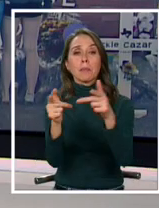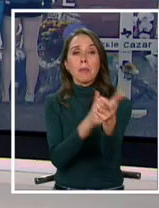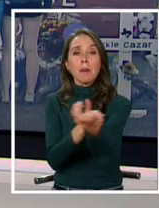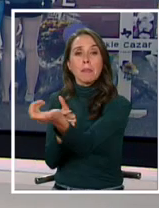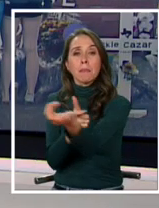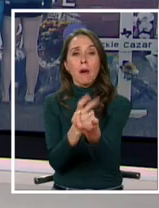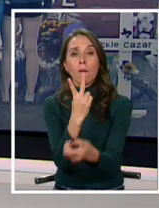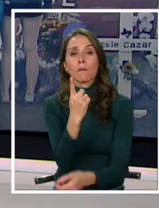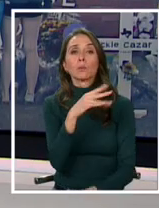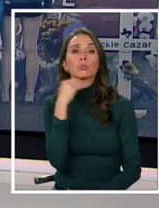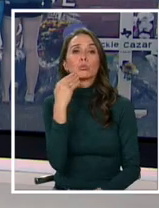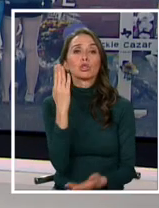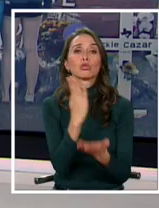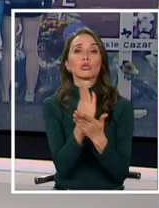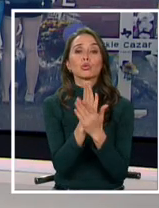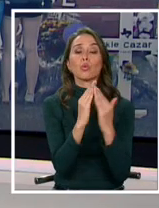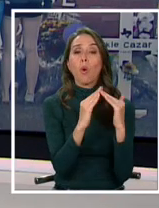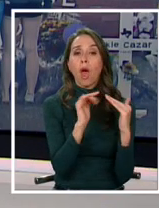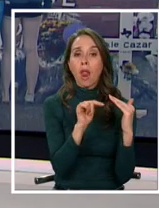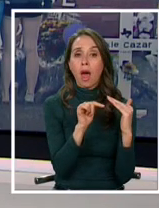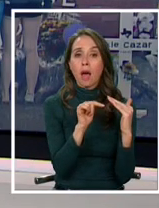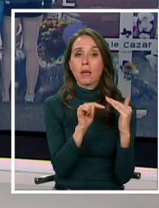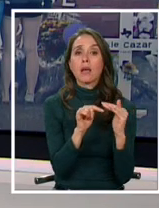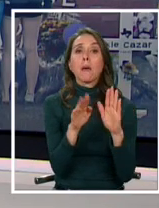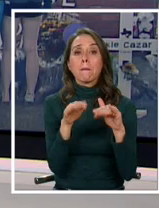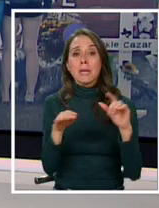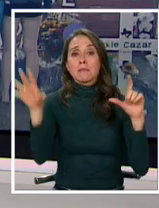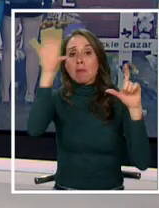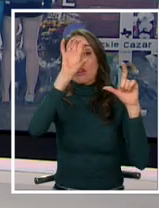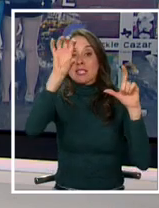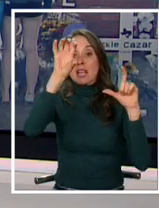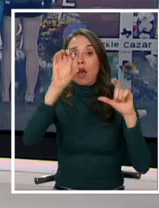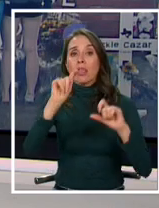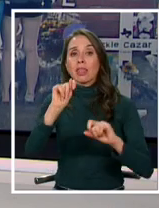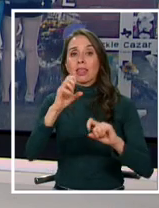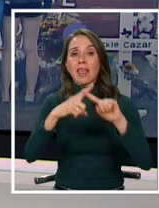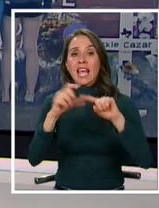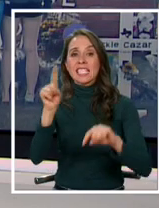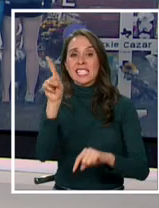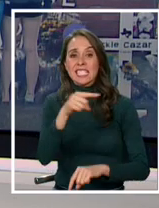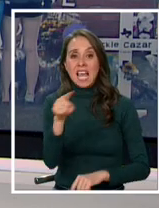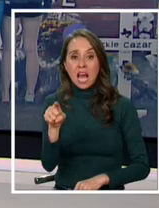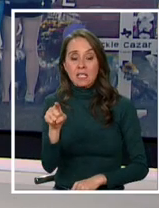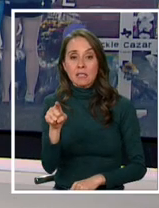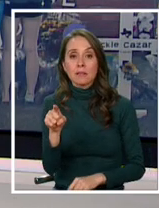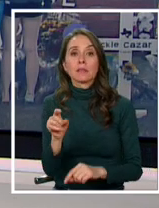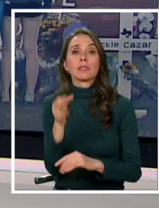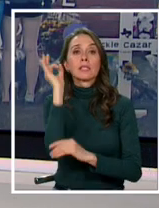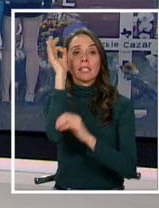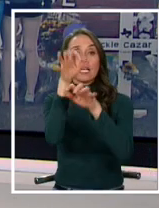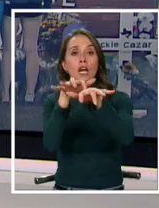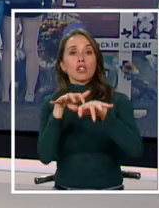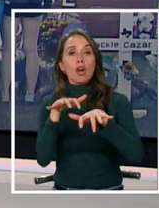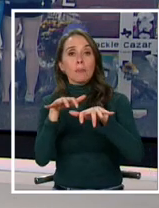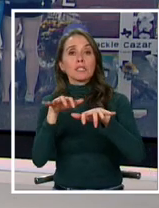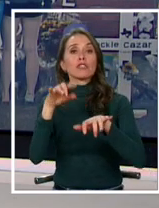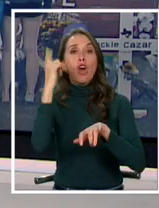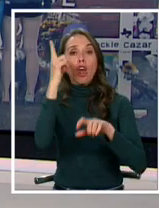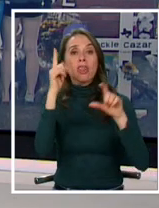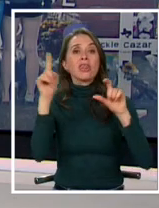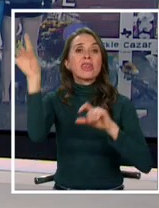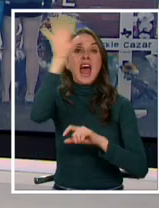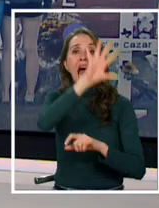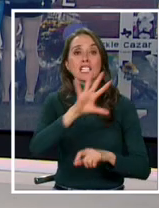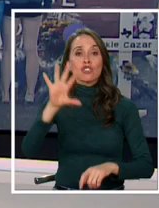muertos en un colegio mientras en ese mismo estado empezó la convención de la asociación Nacional del rifle con Donald Trump el